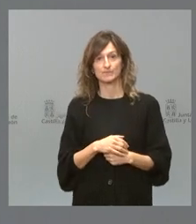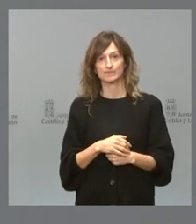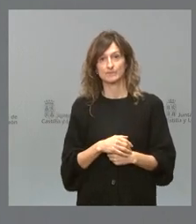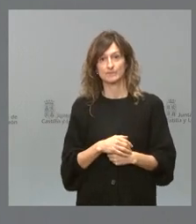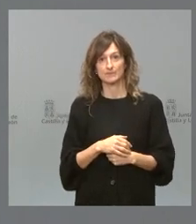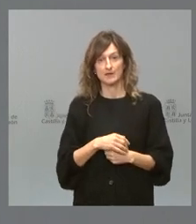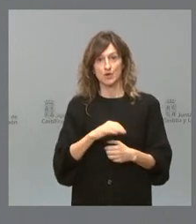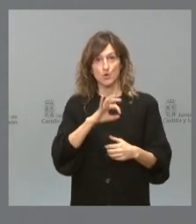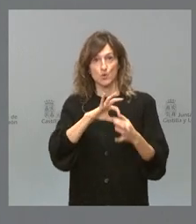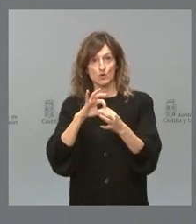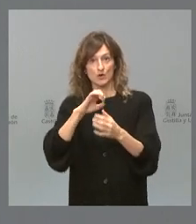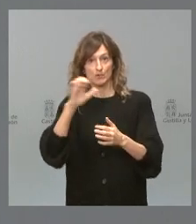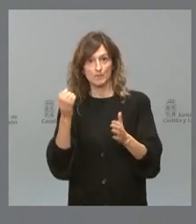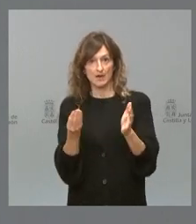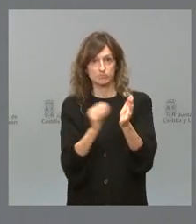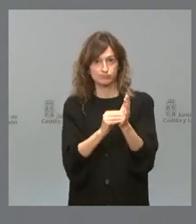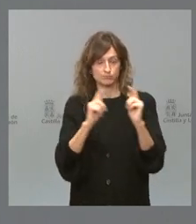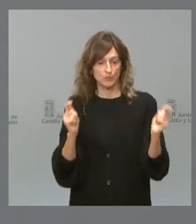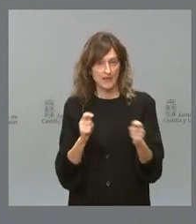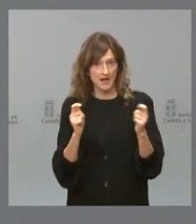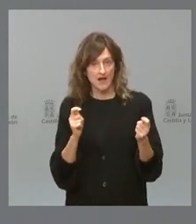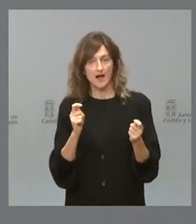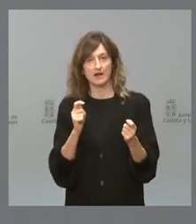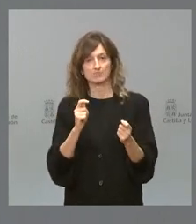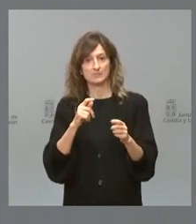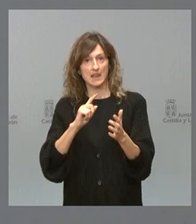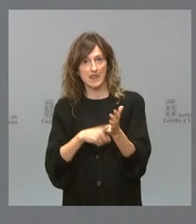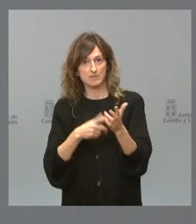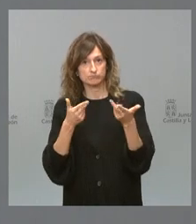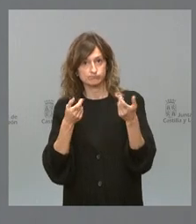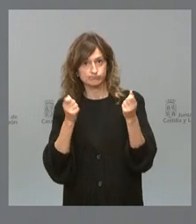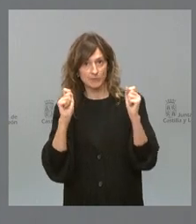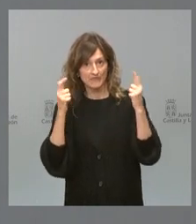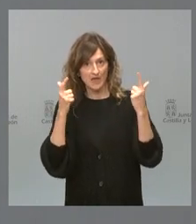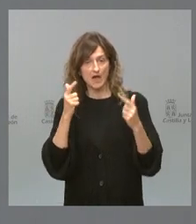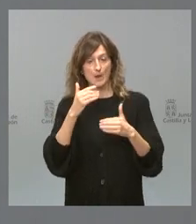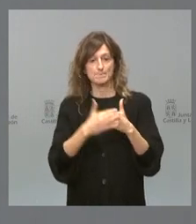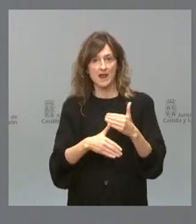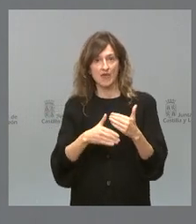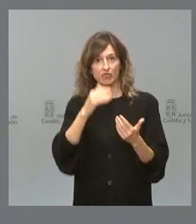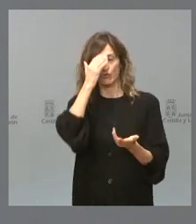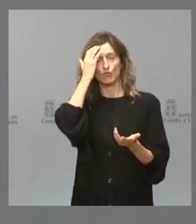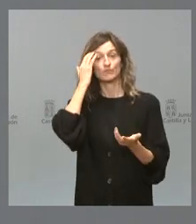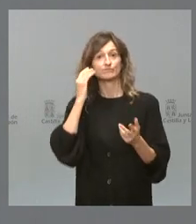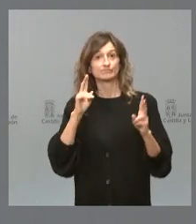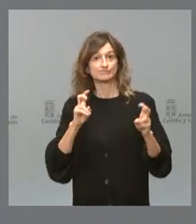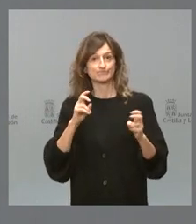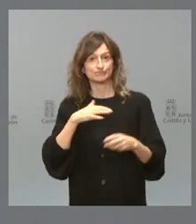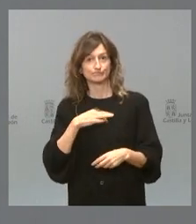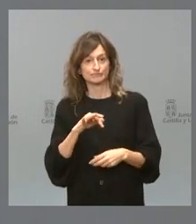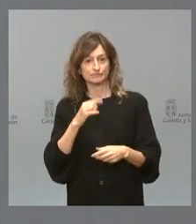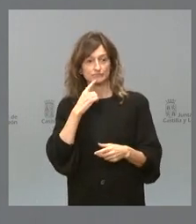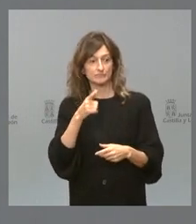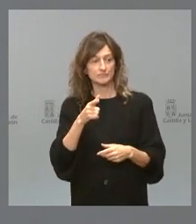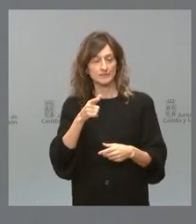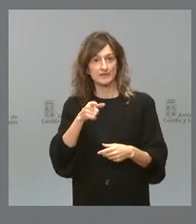la Unión Europea el examen de todos los licitadores la posibilidad de recursos a esta licitaciones abrir un plazo en el tarzil y la posibilidad de que el